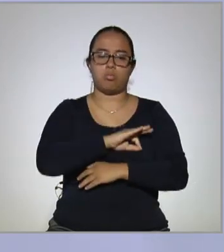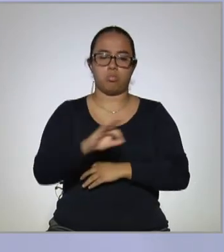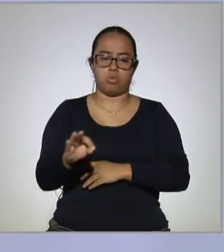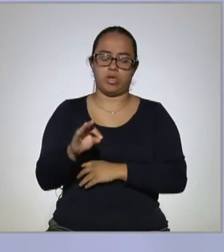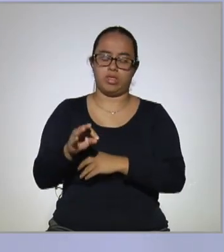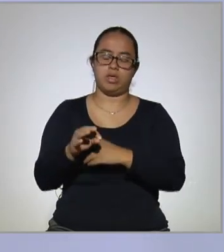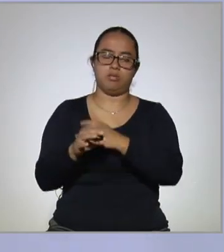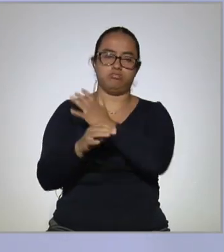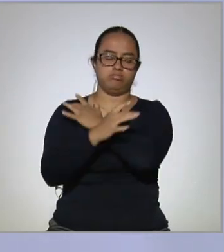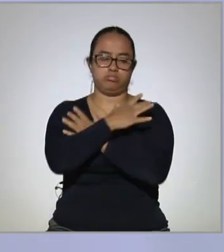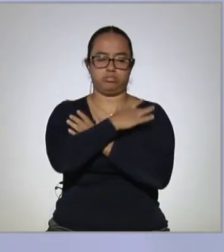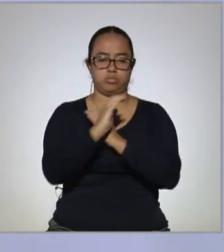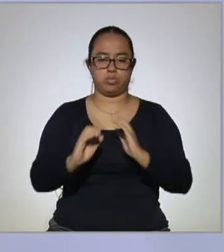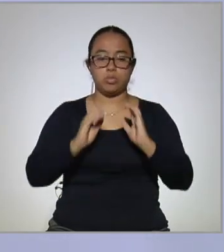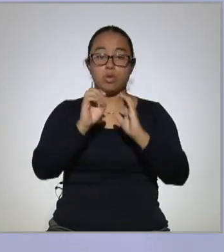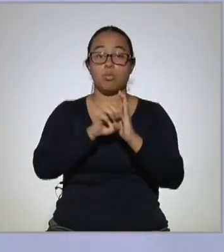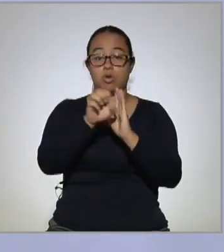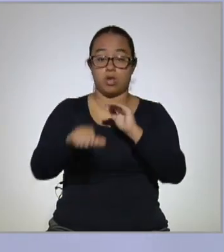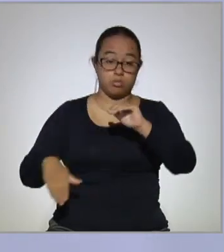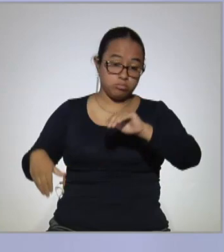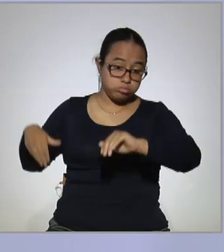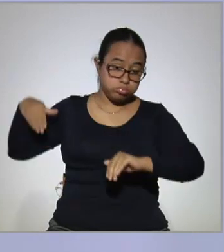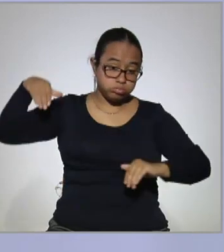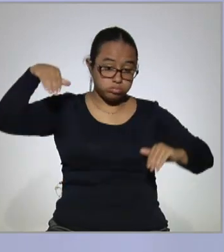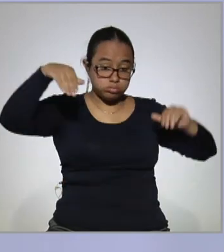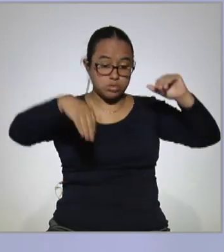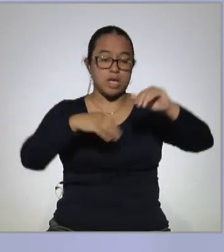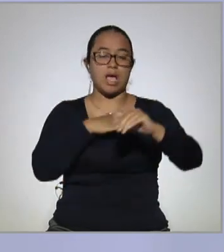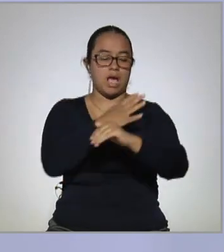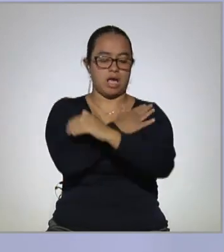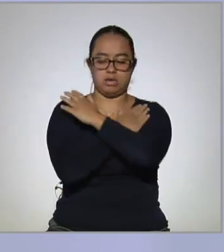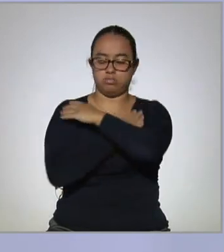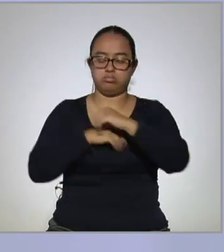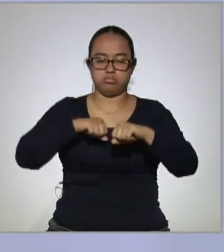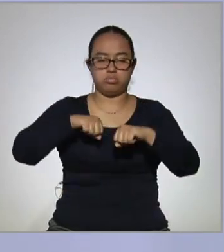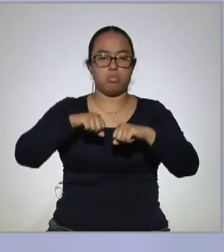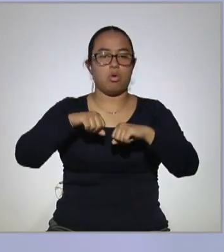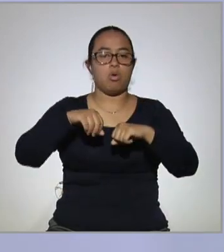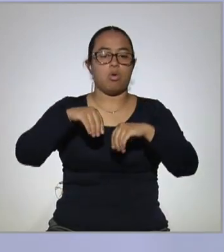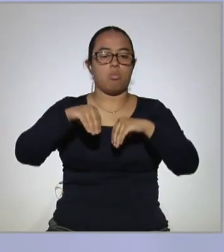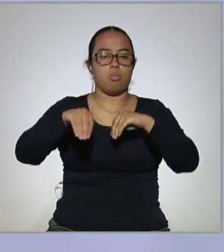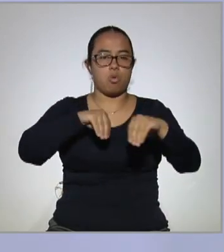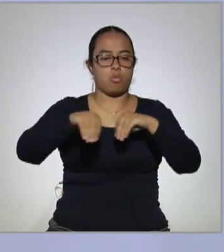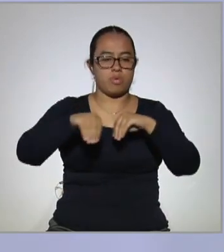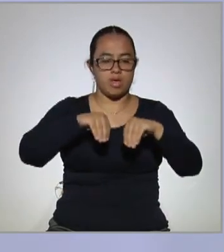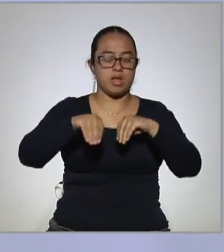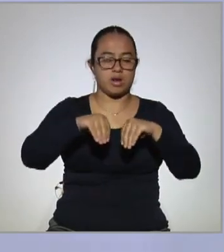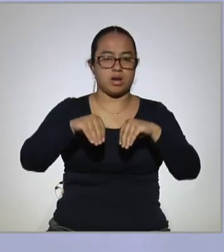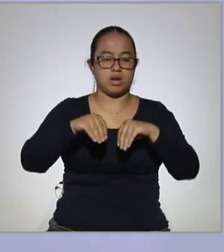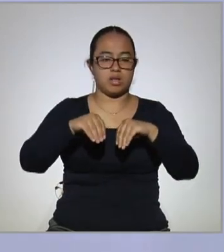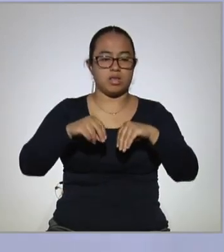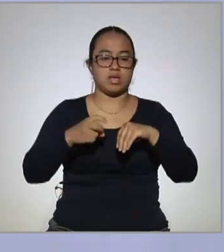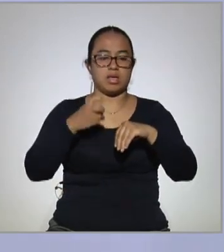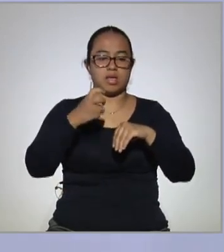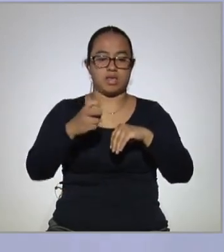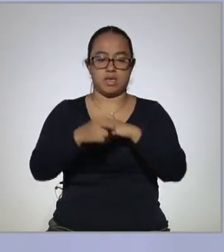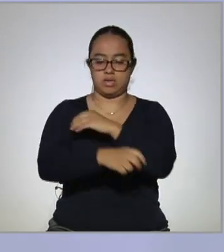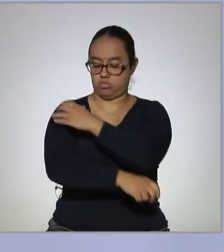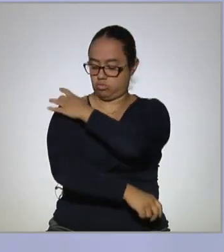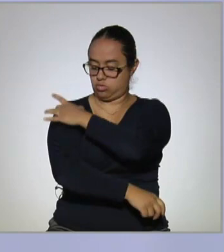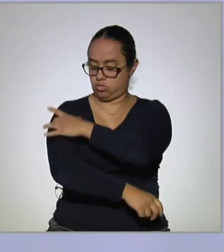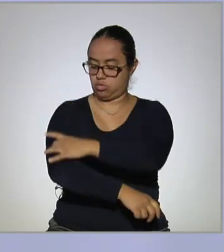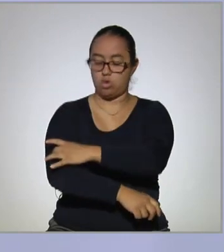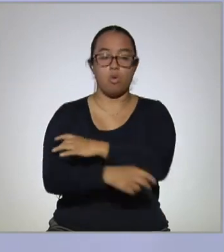rotador. El hecho de bracear justamente mueve algunos músculos por ahí que específicamente van a estabilizar el húmero, que es el hueso largo